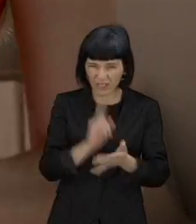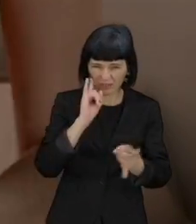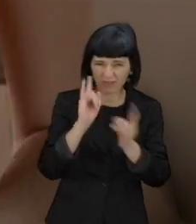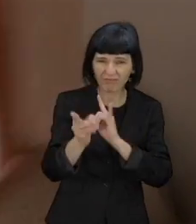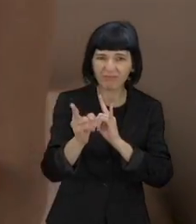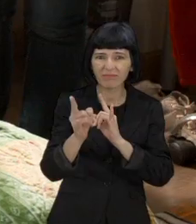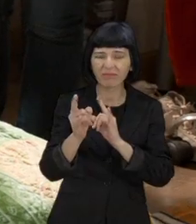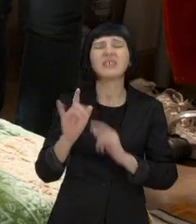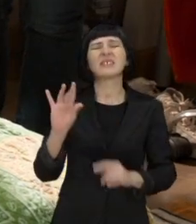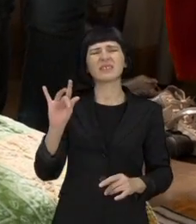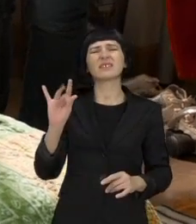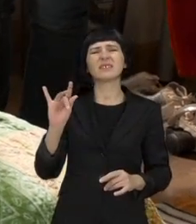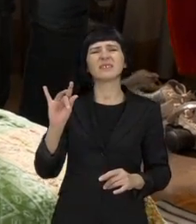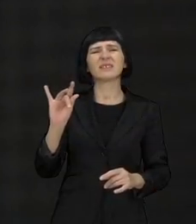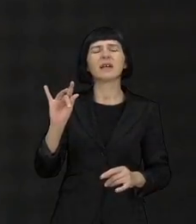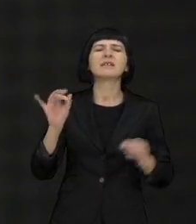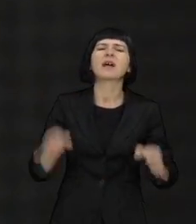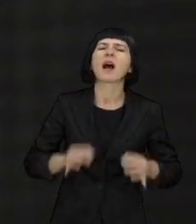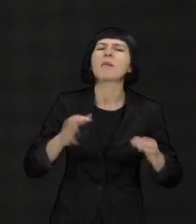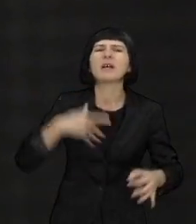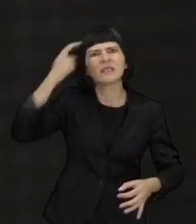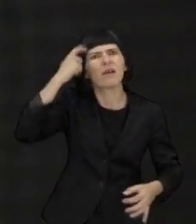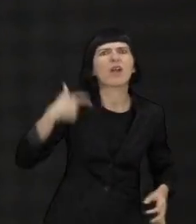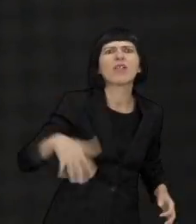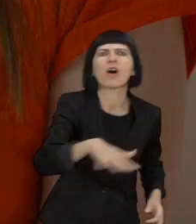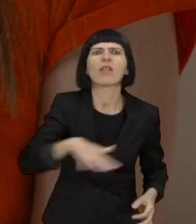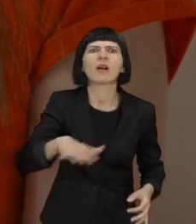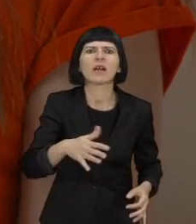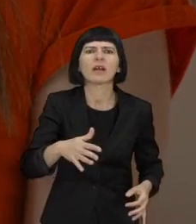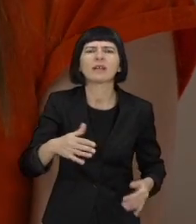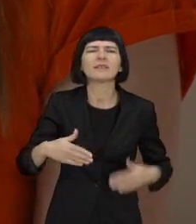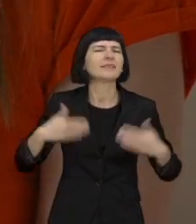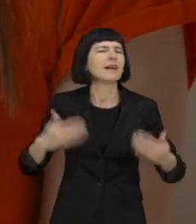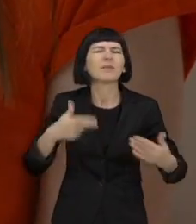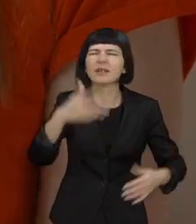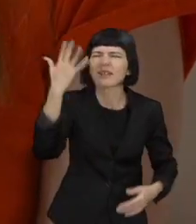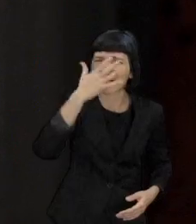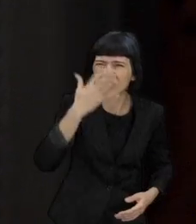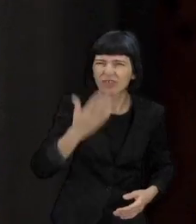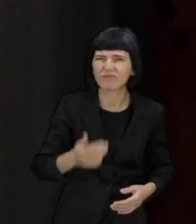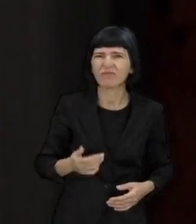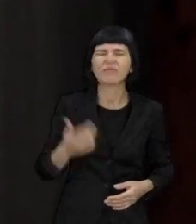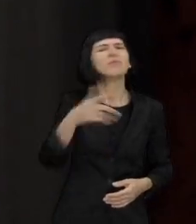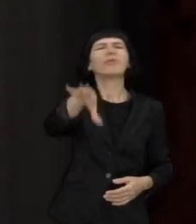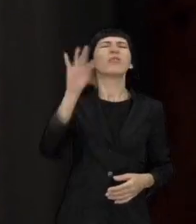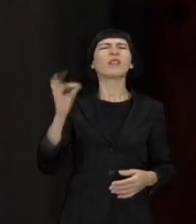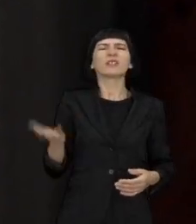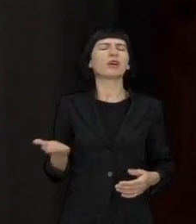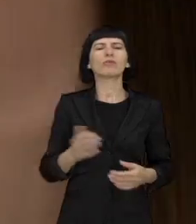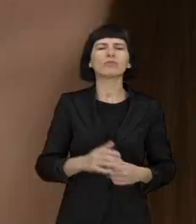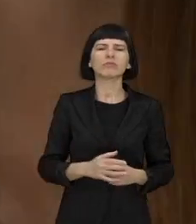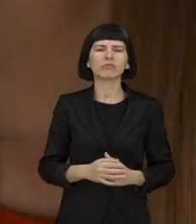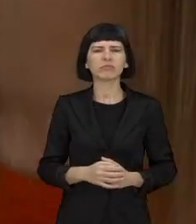Es él otra vez, ¿no? Sí, es que siempre quiere saber dónde estoy. Siempre está celoso. Lo decide todo por